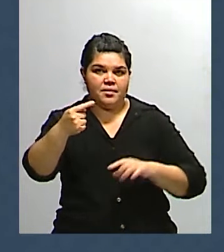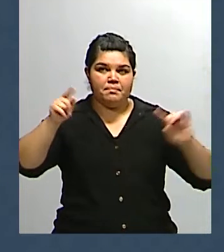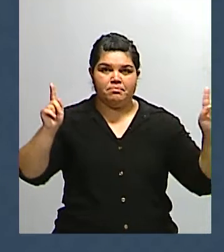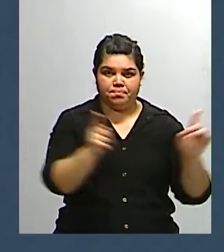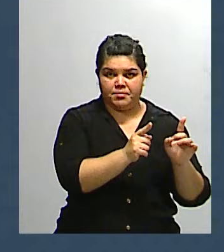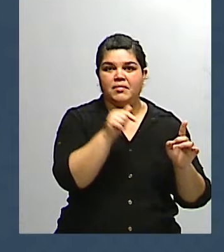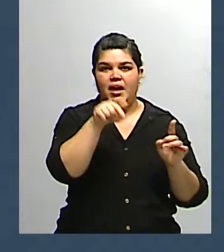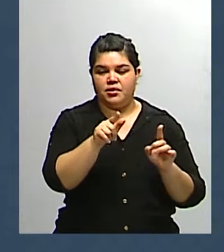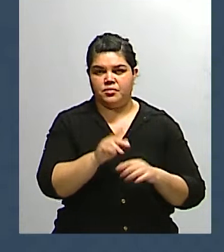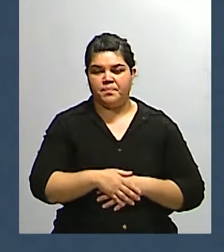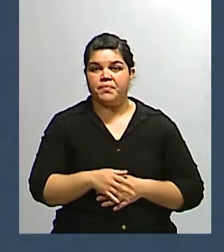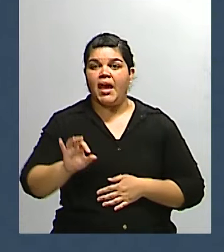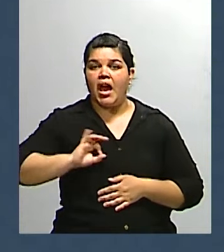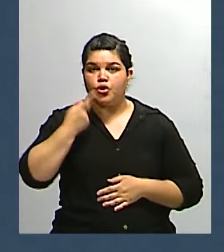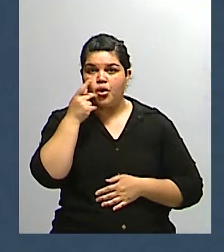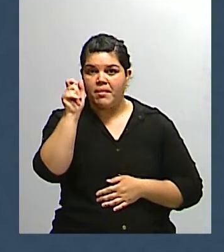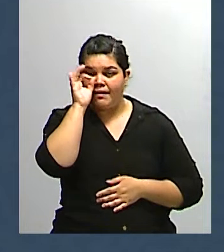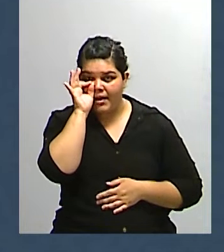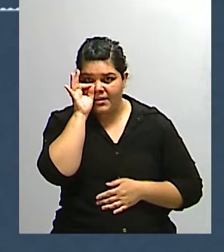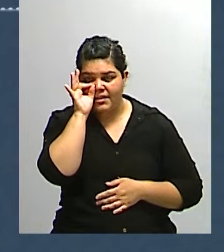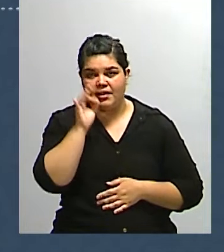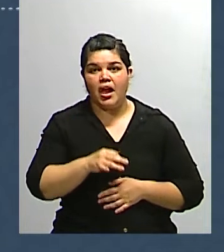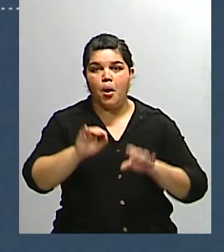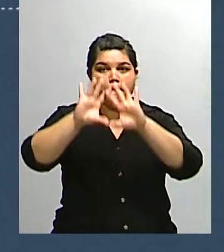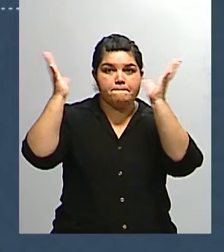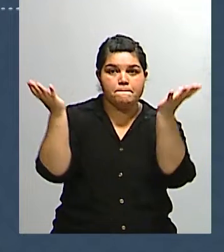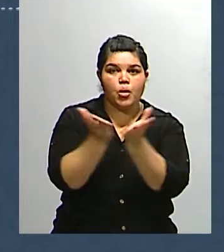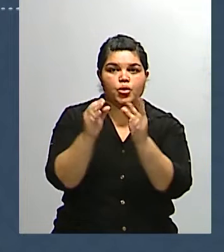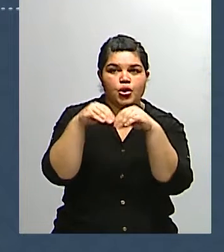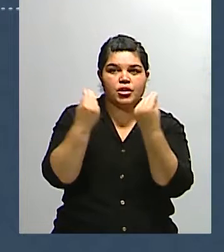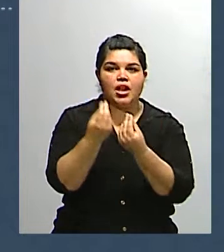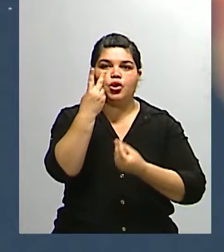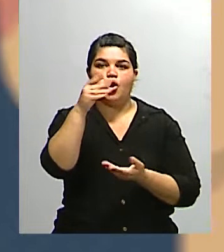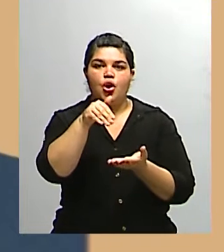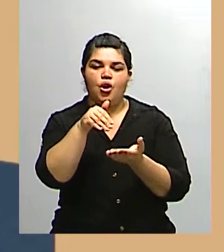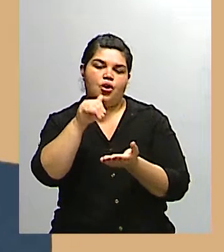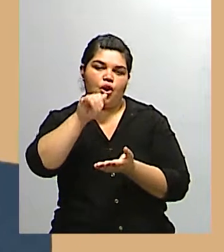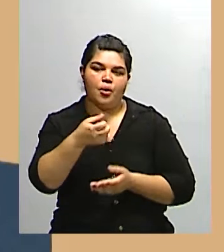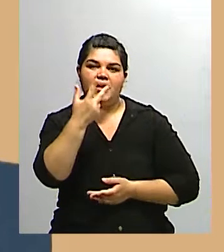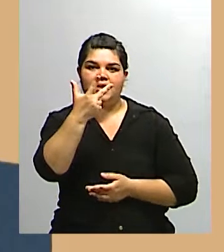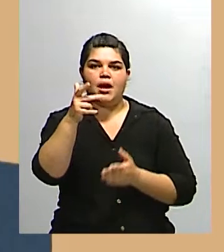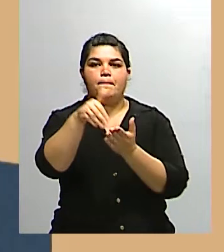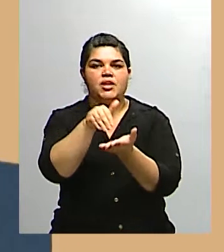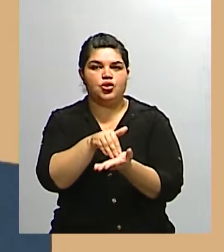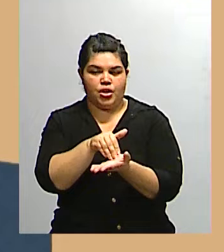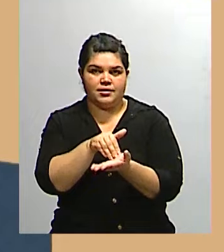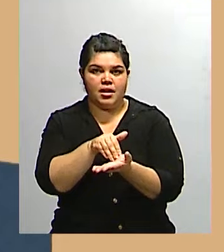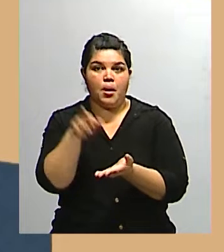2020... escuchen bien esto, en todo el mundo se diagnosticaron 2,3 millones de casos en mujeres